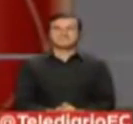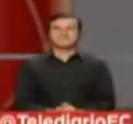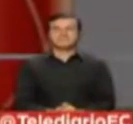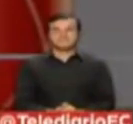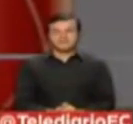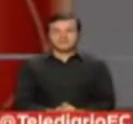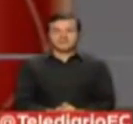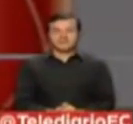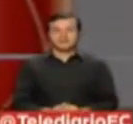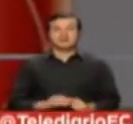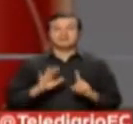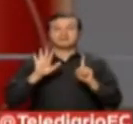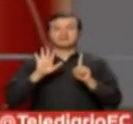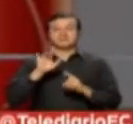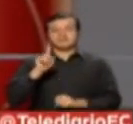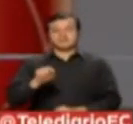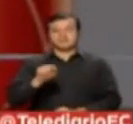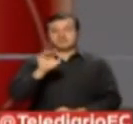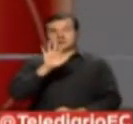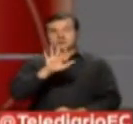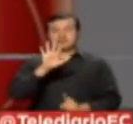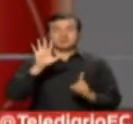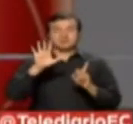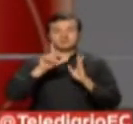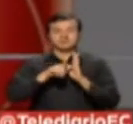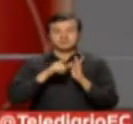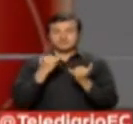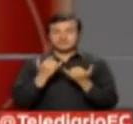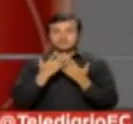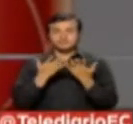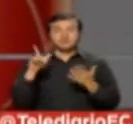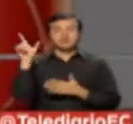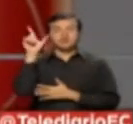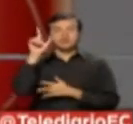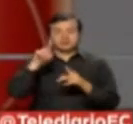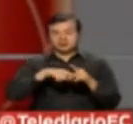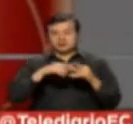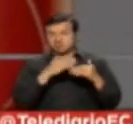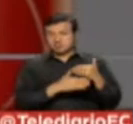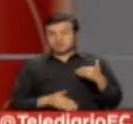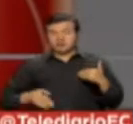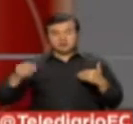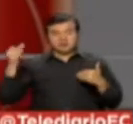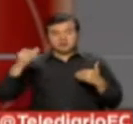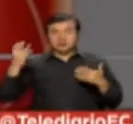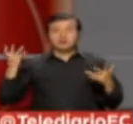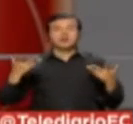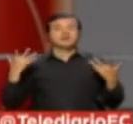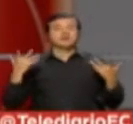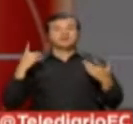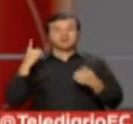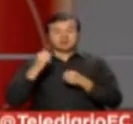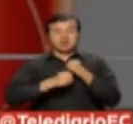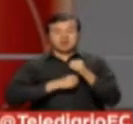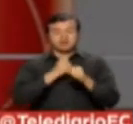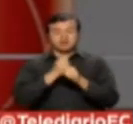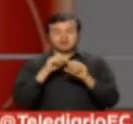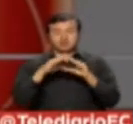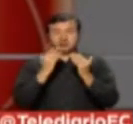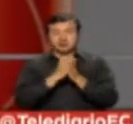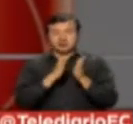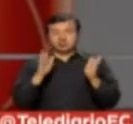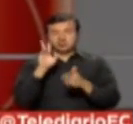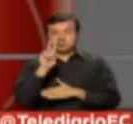son las 6 de la mañana con 56 minutos este lunes arrancó de manera oficial el año lectivo